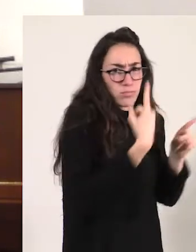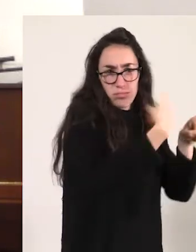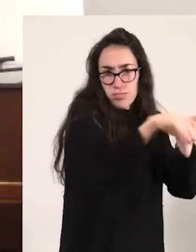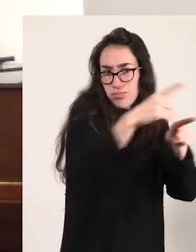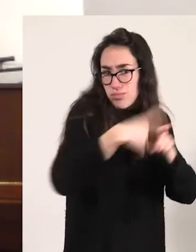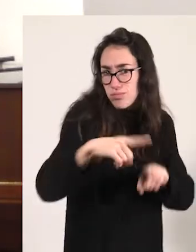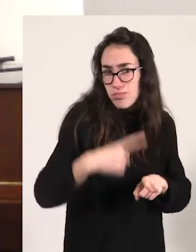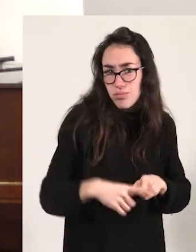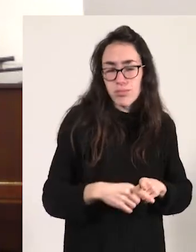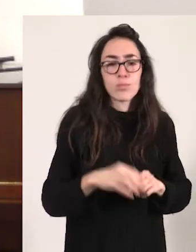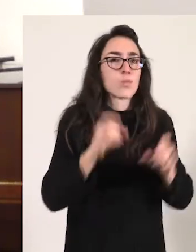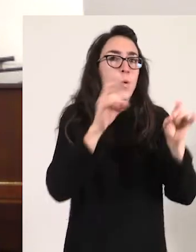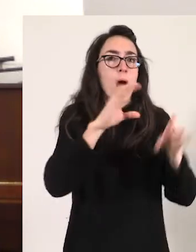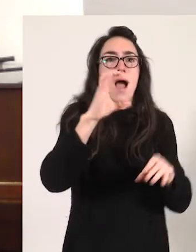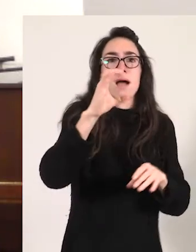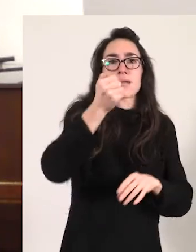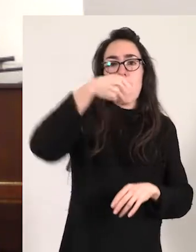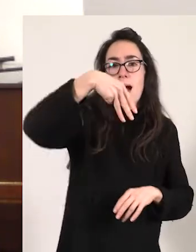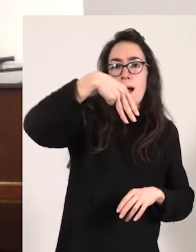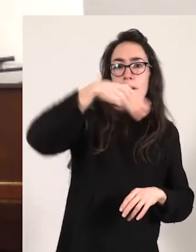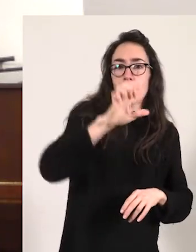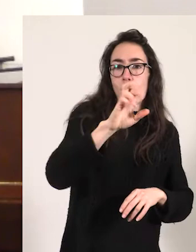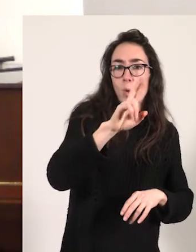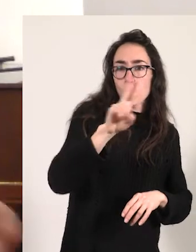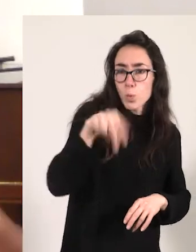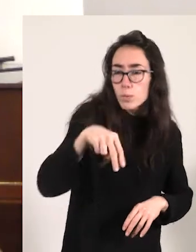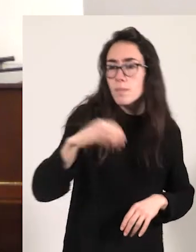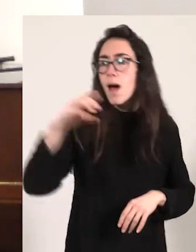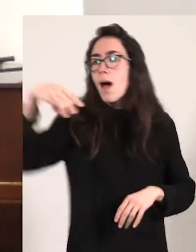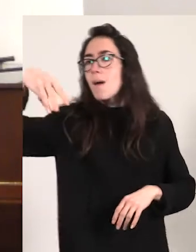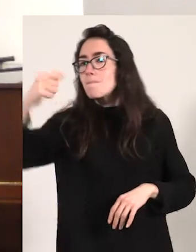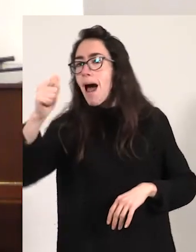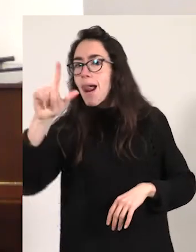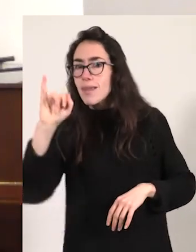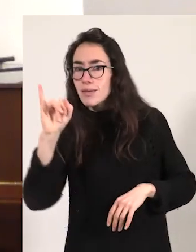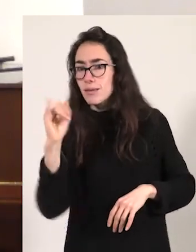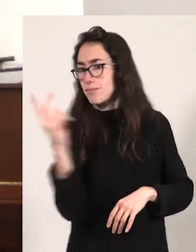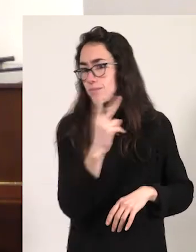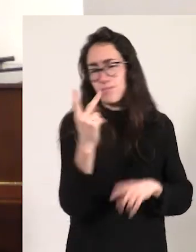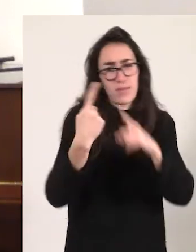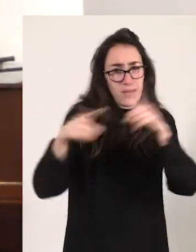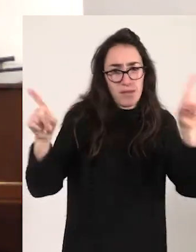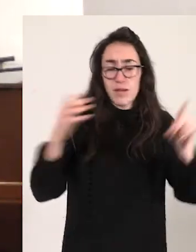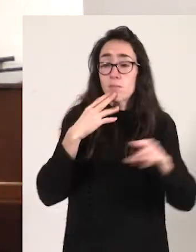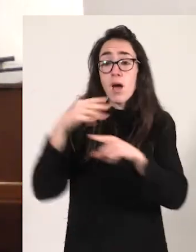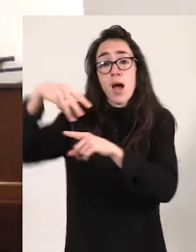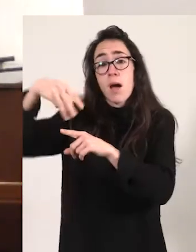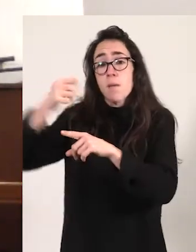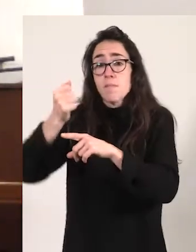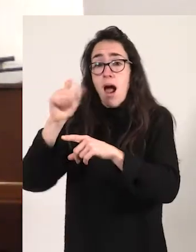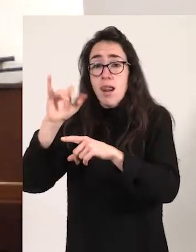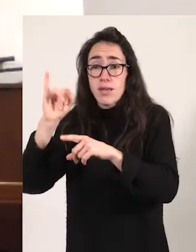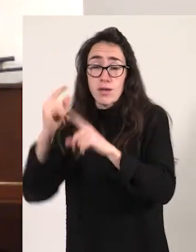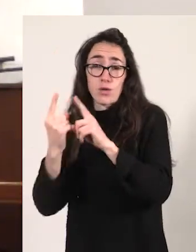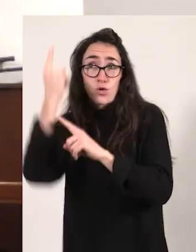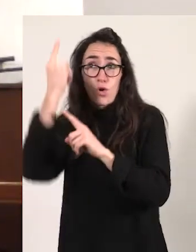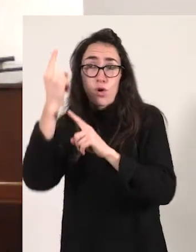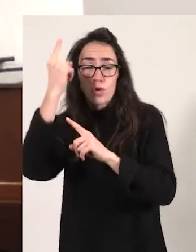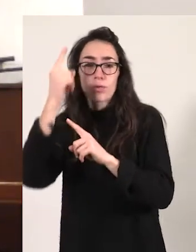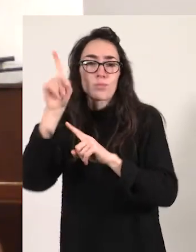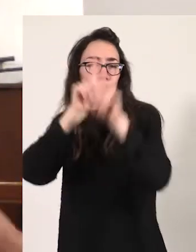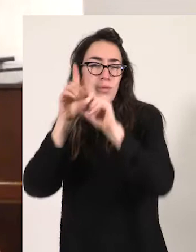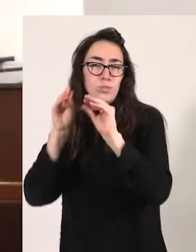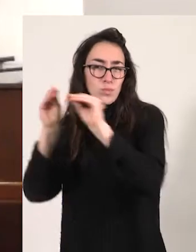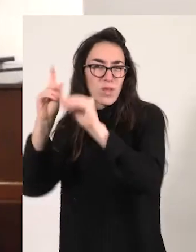muy diversas. No es lo mismo una persona que viene de Camerún que una persona que viene de Mali, por ejemplo, porque al norte de Camerún, por